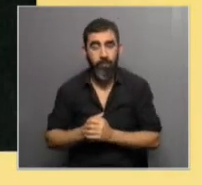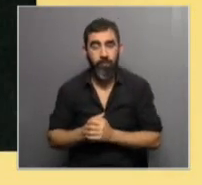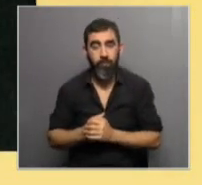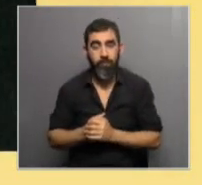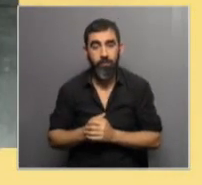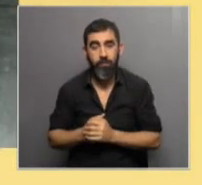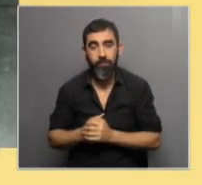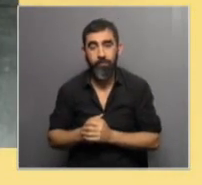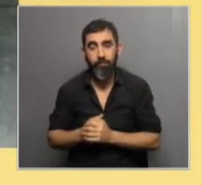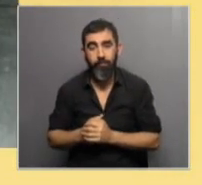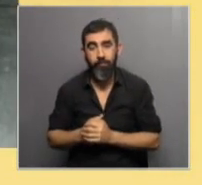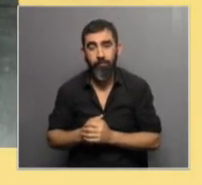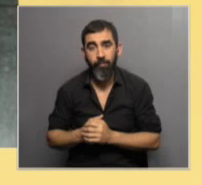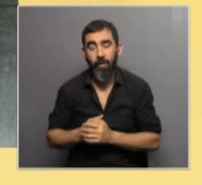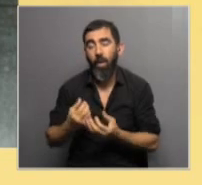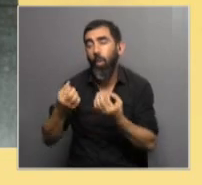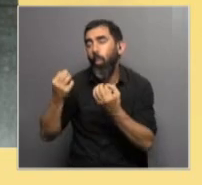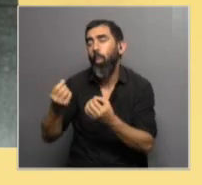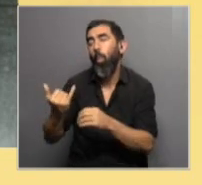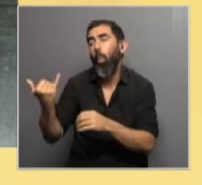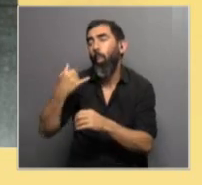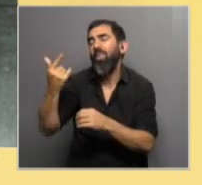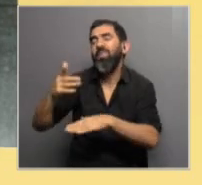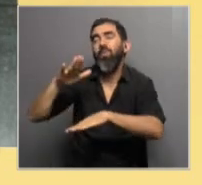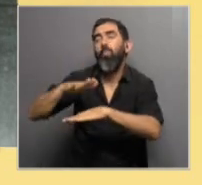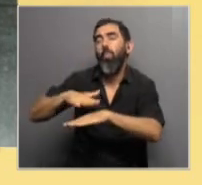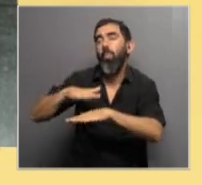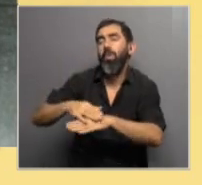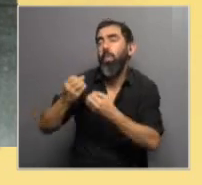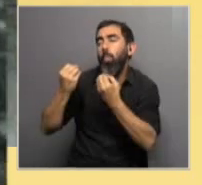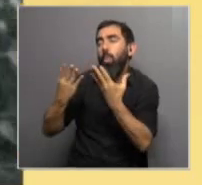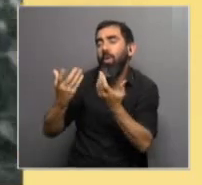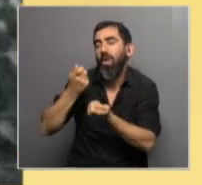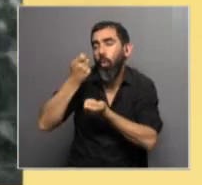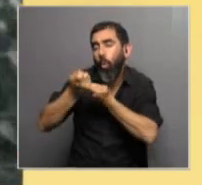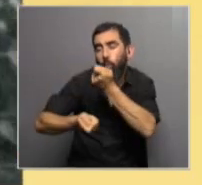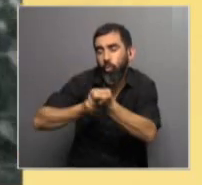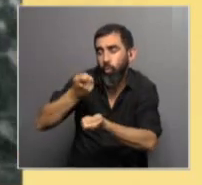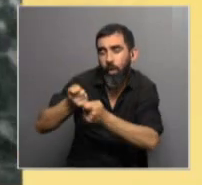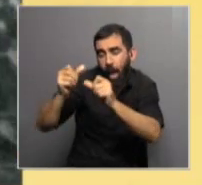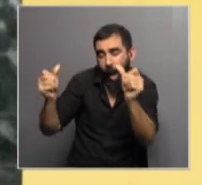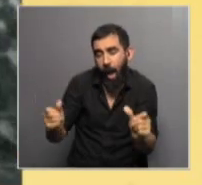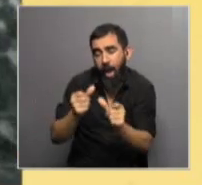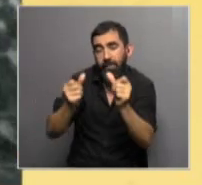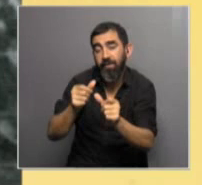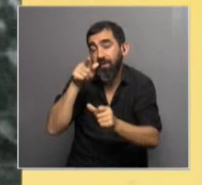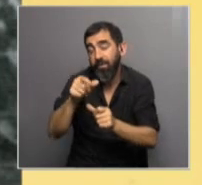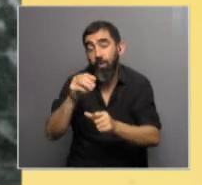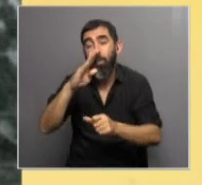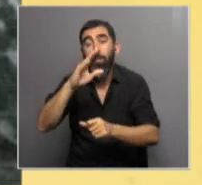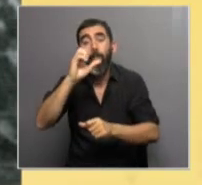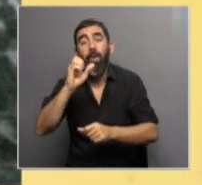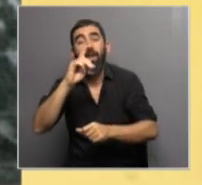traslade nos un poquito a ese momento uruguay porque construir generar las semillas del pd si va era